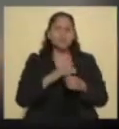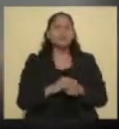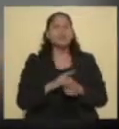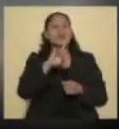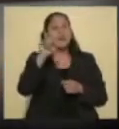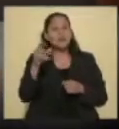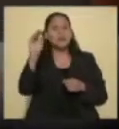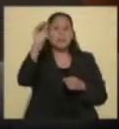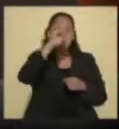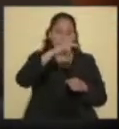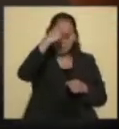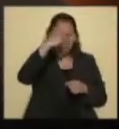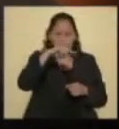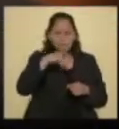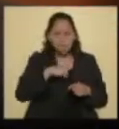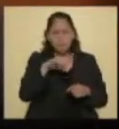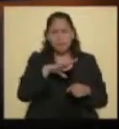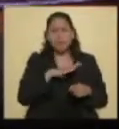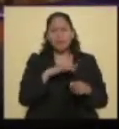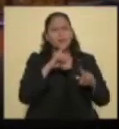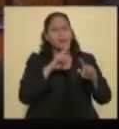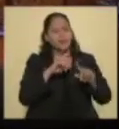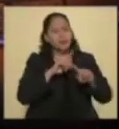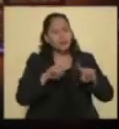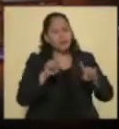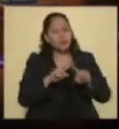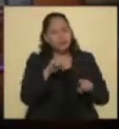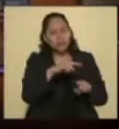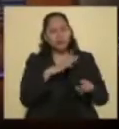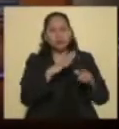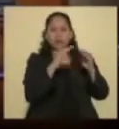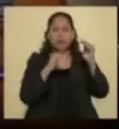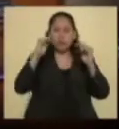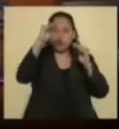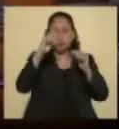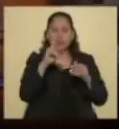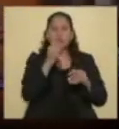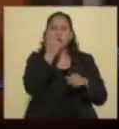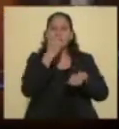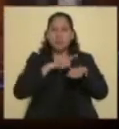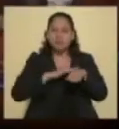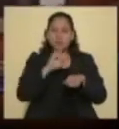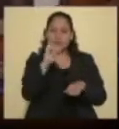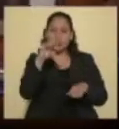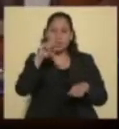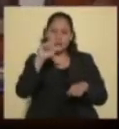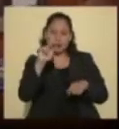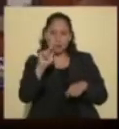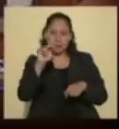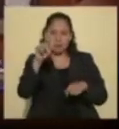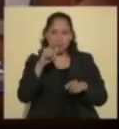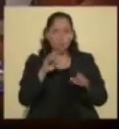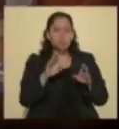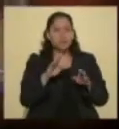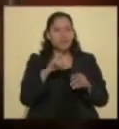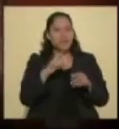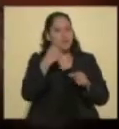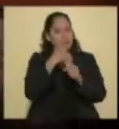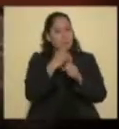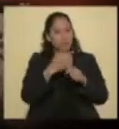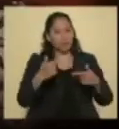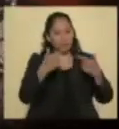en diferentes momentos, saqué posgrado en Administración Pública en el INAP, en la primera